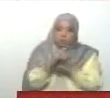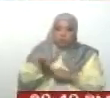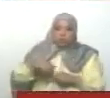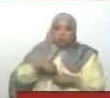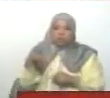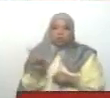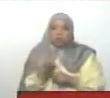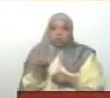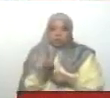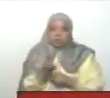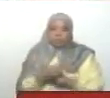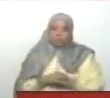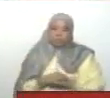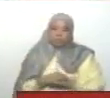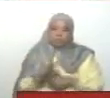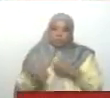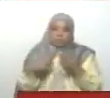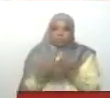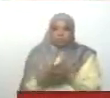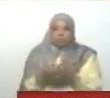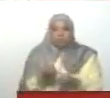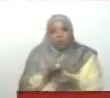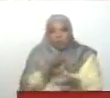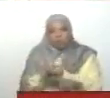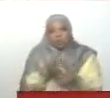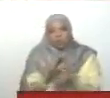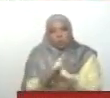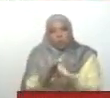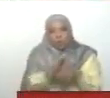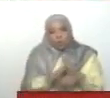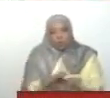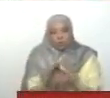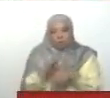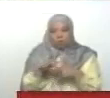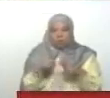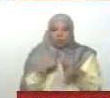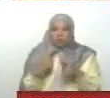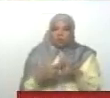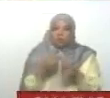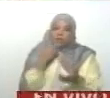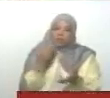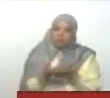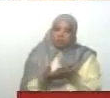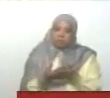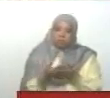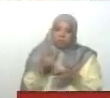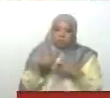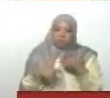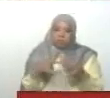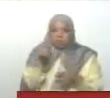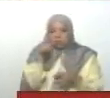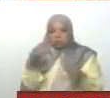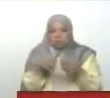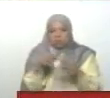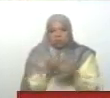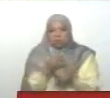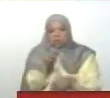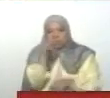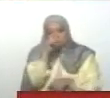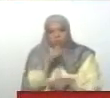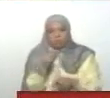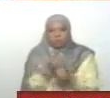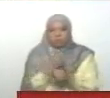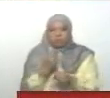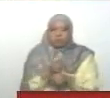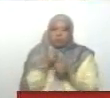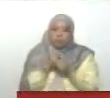nuestro país, y llevarlo, transmitirlos, cuidarlos. Entonces estoy muy agradecida por estar acá en esta agrupación desde hace 2 años